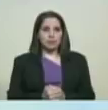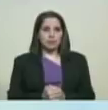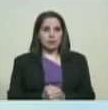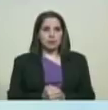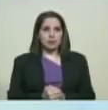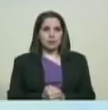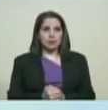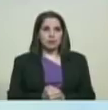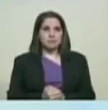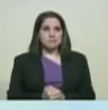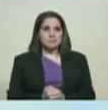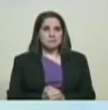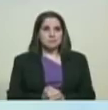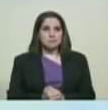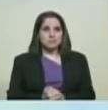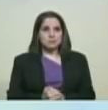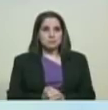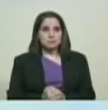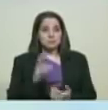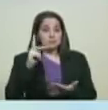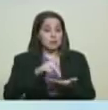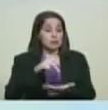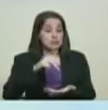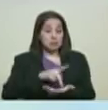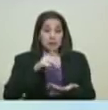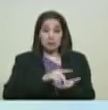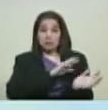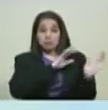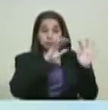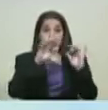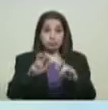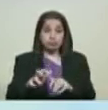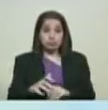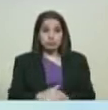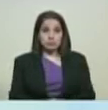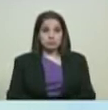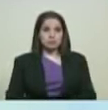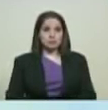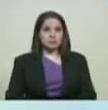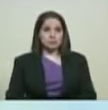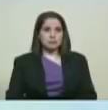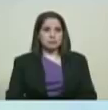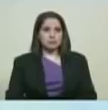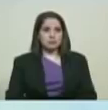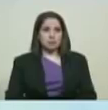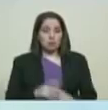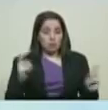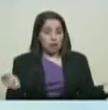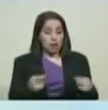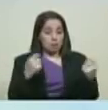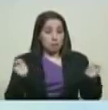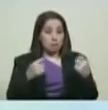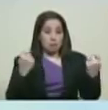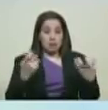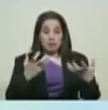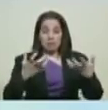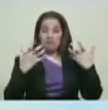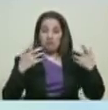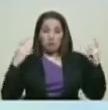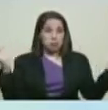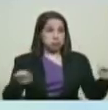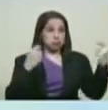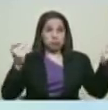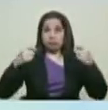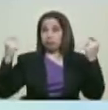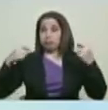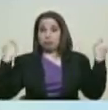ha sido una campaña muy participativa. Muy, muy participativa. Sí, una campaña de masas,